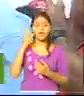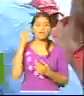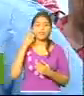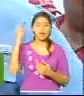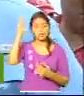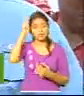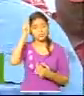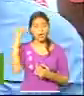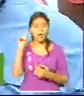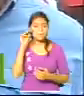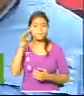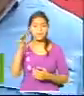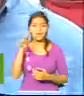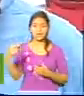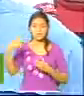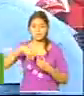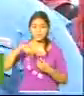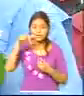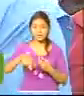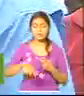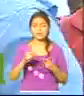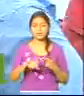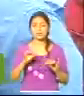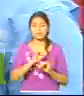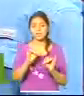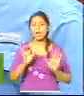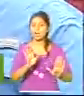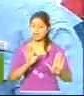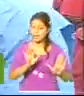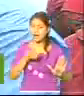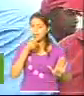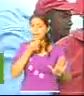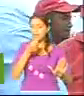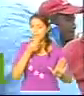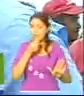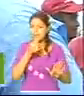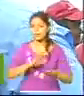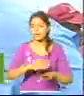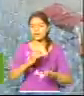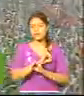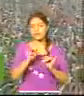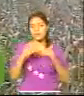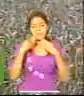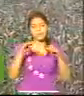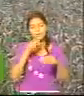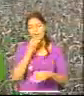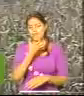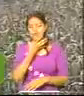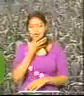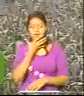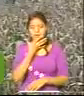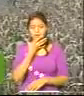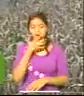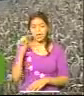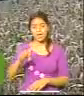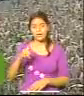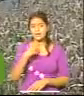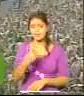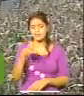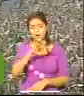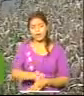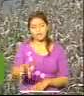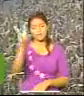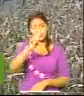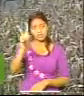aquí están nuestras maestras incorporadas. Ya le vamos a dar para que ustedes, para que cerremos con ustedes dándoles ese mensaje bonito. Acá le decimos a